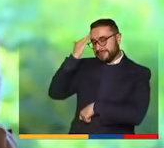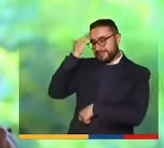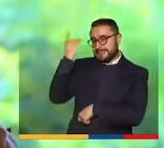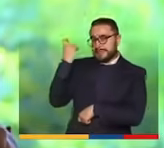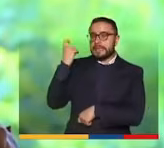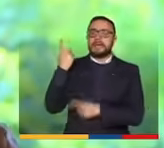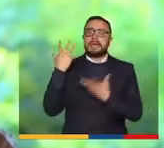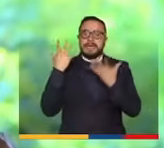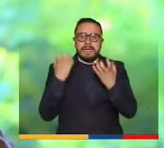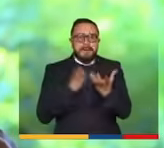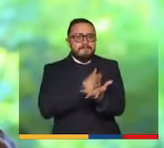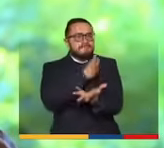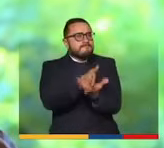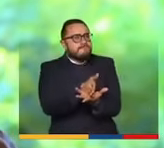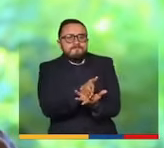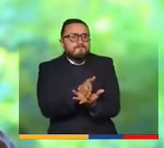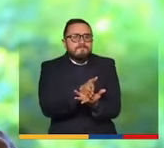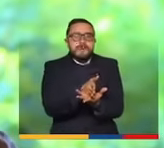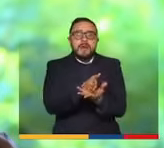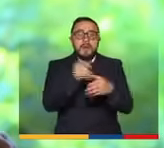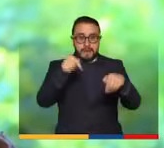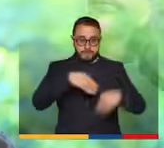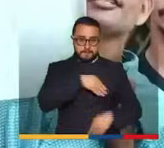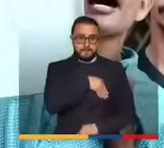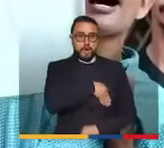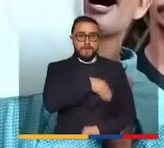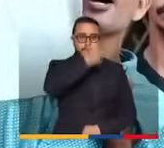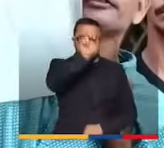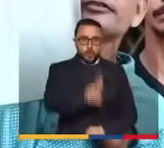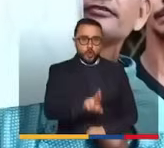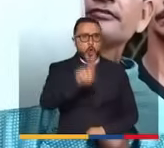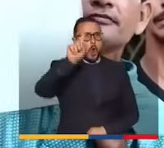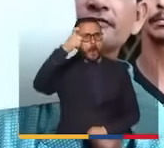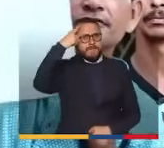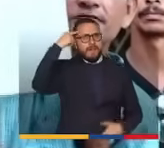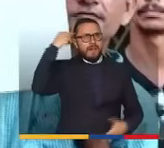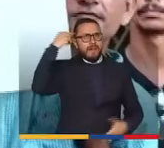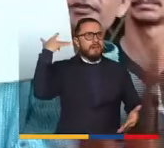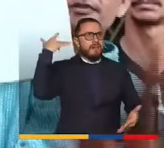un balance de qué ha hecho el gobierno en el sur de Bolívar.